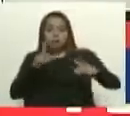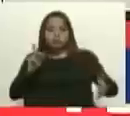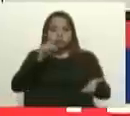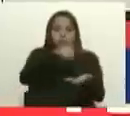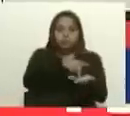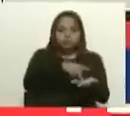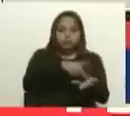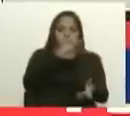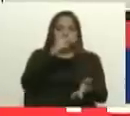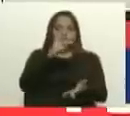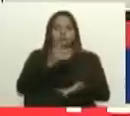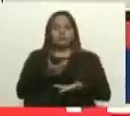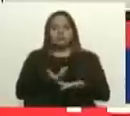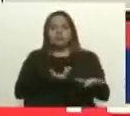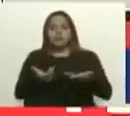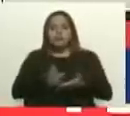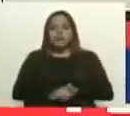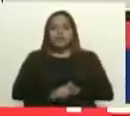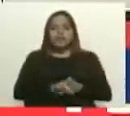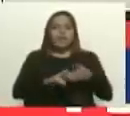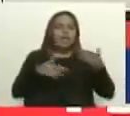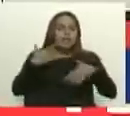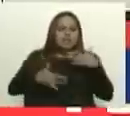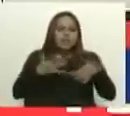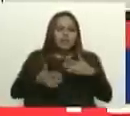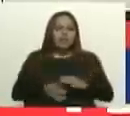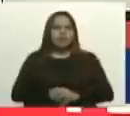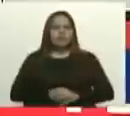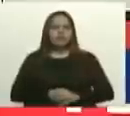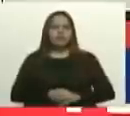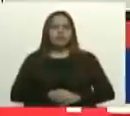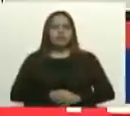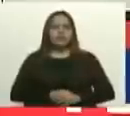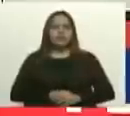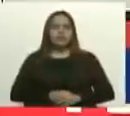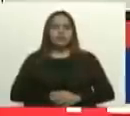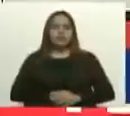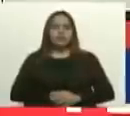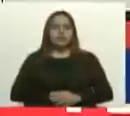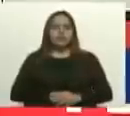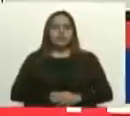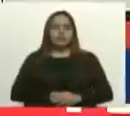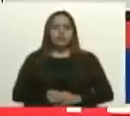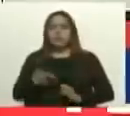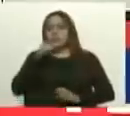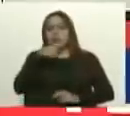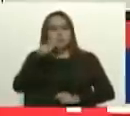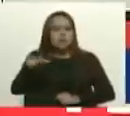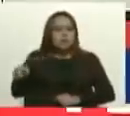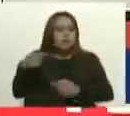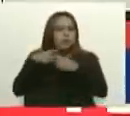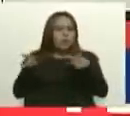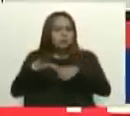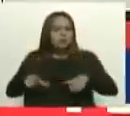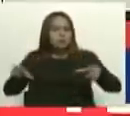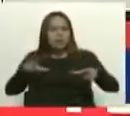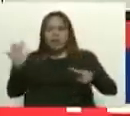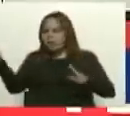en el sitio de la actividad, sin llevar gente de ningún otro lado, nada, ahí,